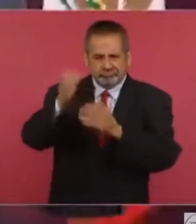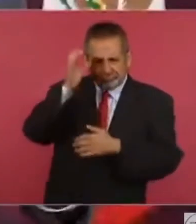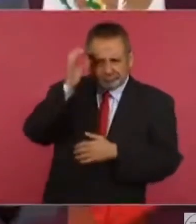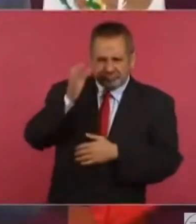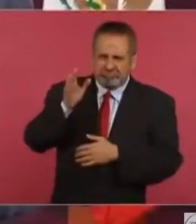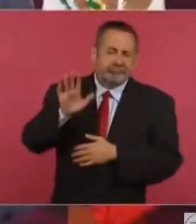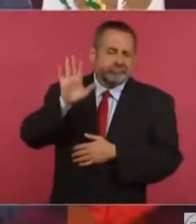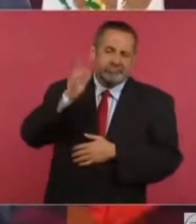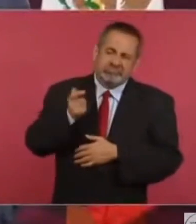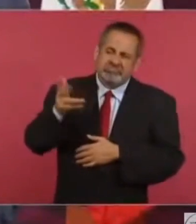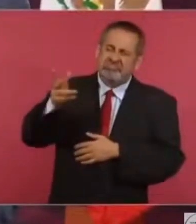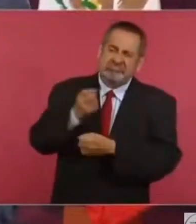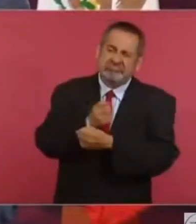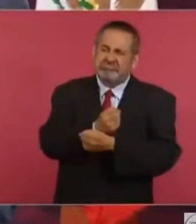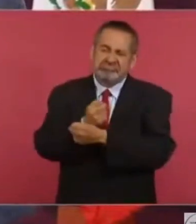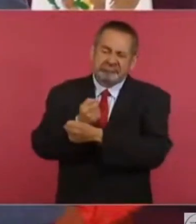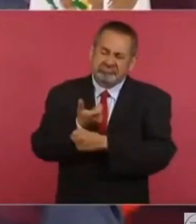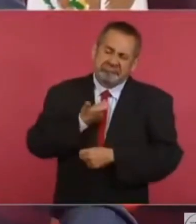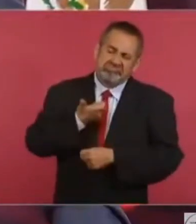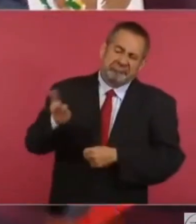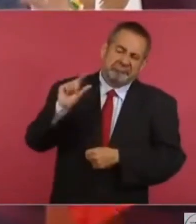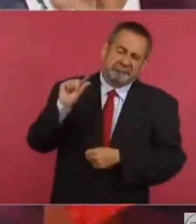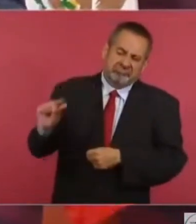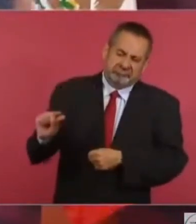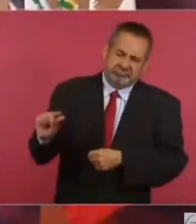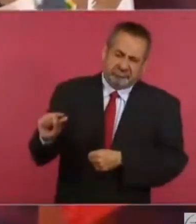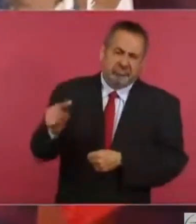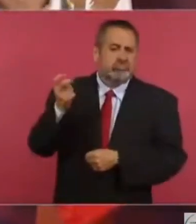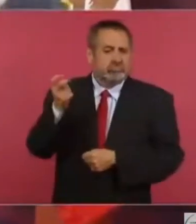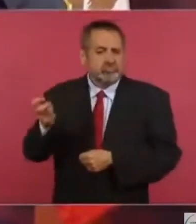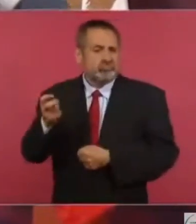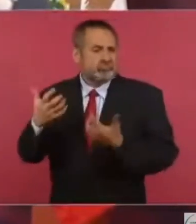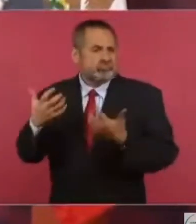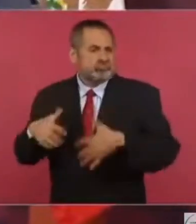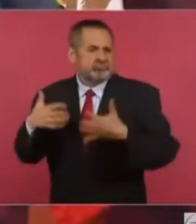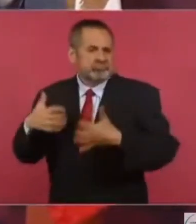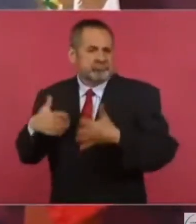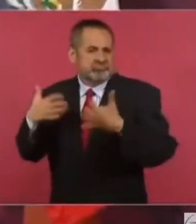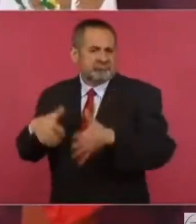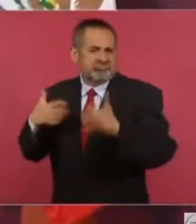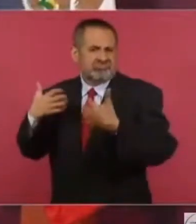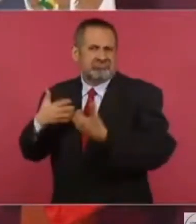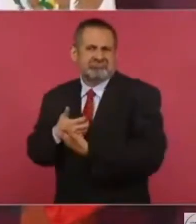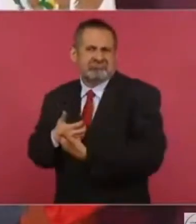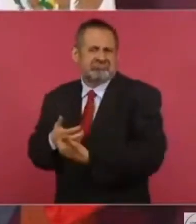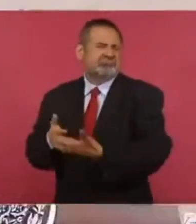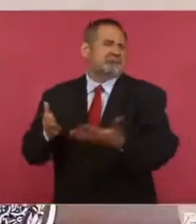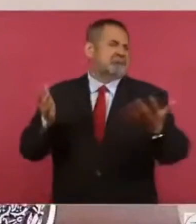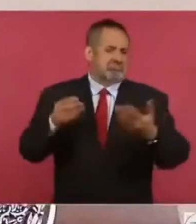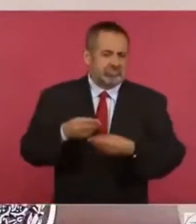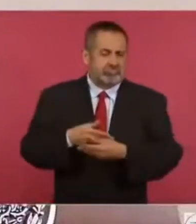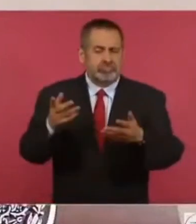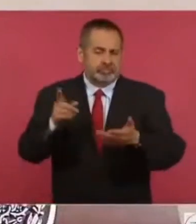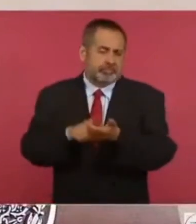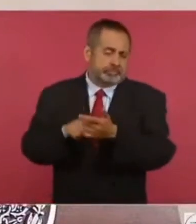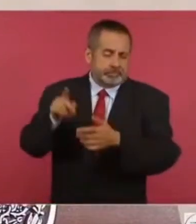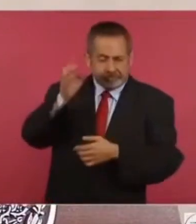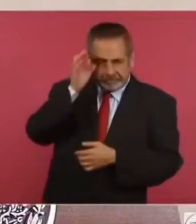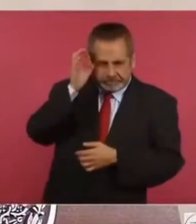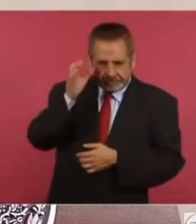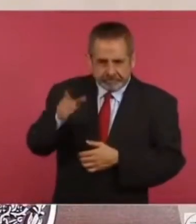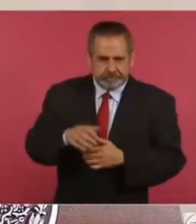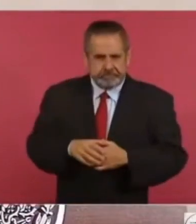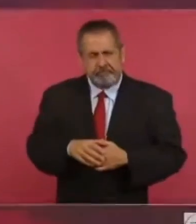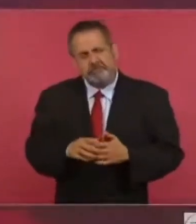esclava y que por eso podían convertirse en la fábrica del mundo.